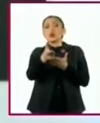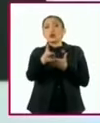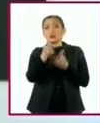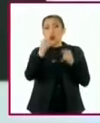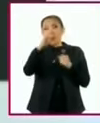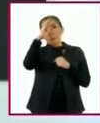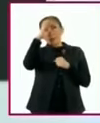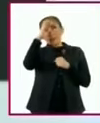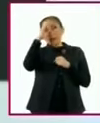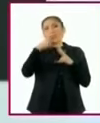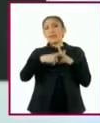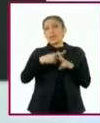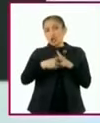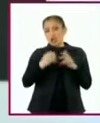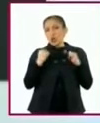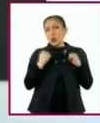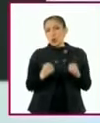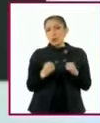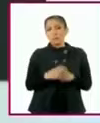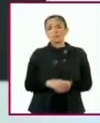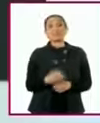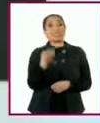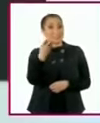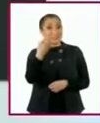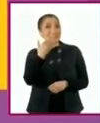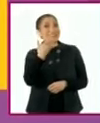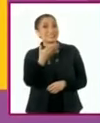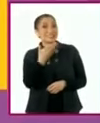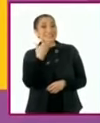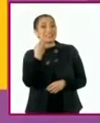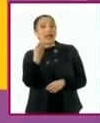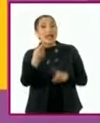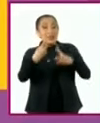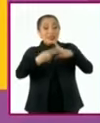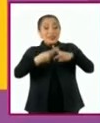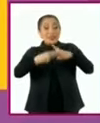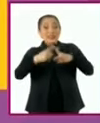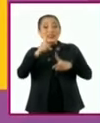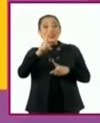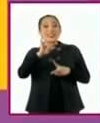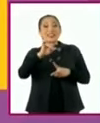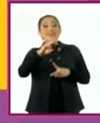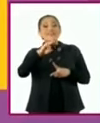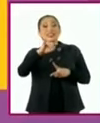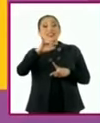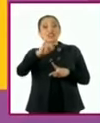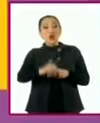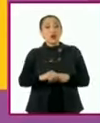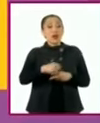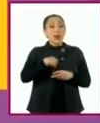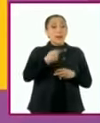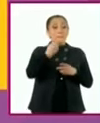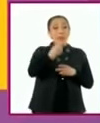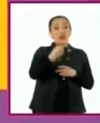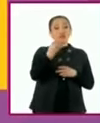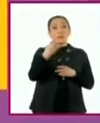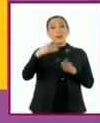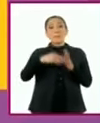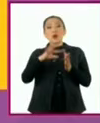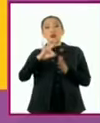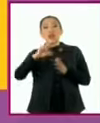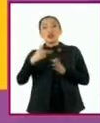que pensaron en una división. Efectivamente, la división menos 9,048 entre